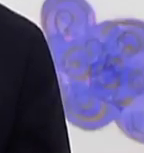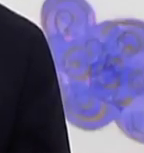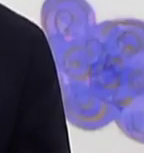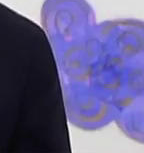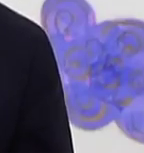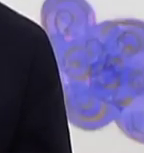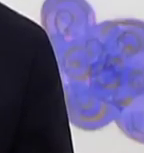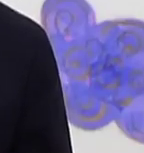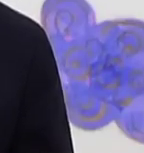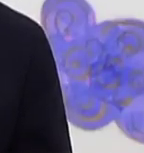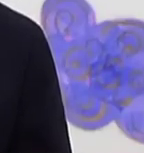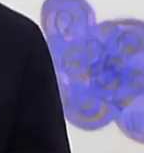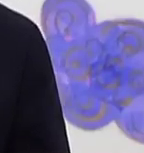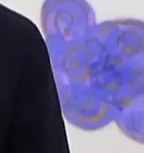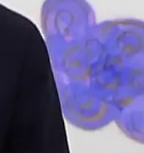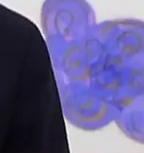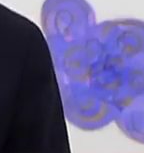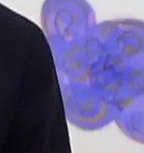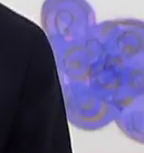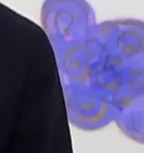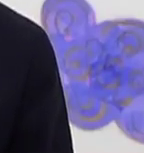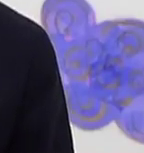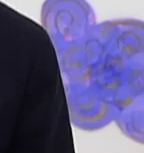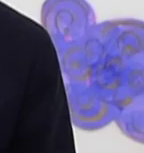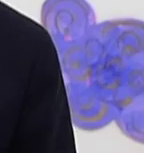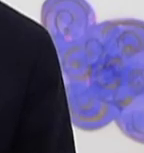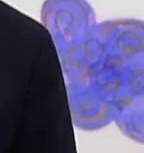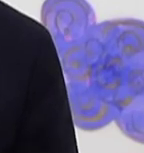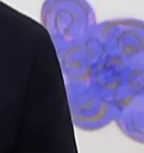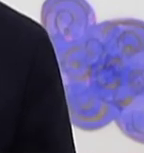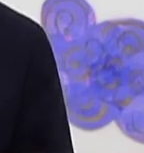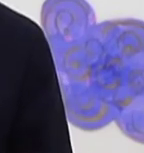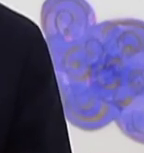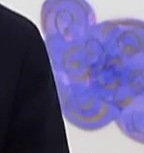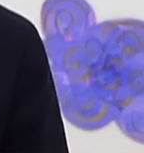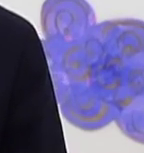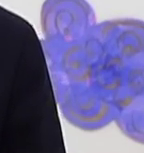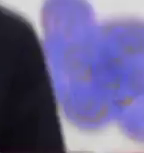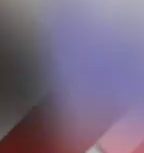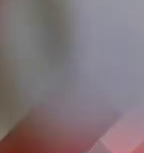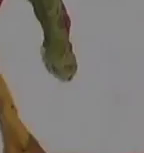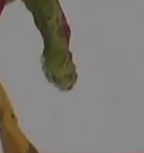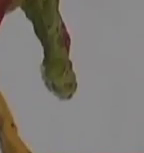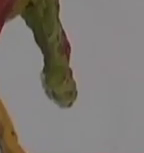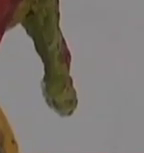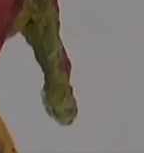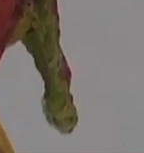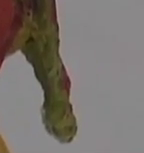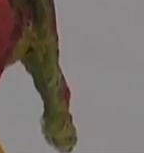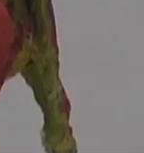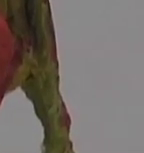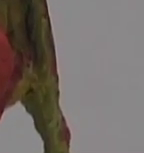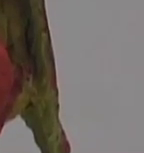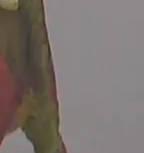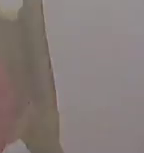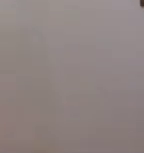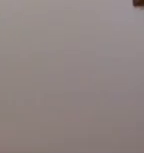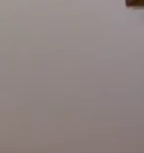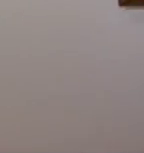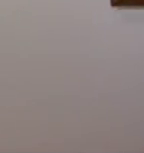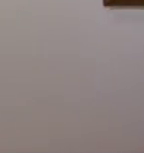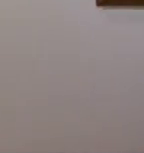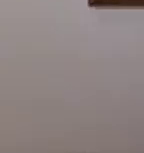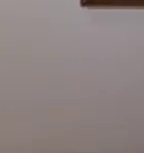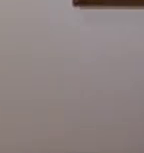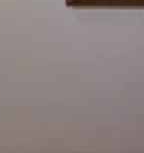por supuesto, de sus propios tintes, que es algo realmente muy importante, de las combinaciones mismas. Desde el folclore y las artesanías